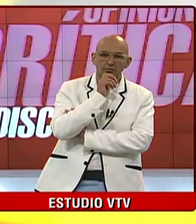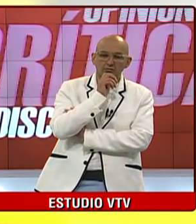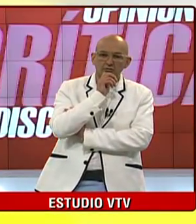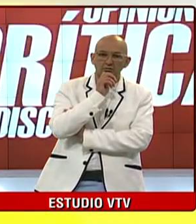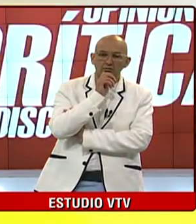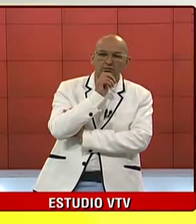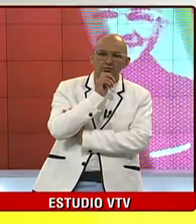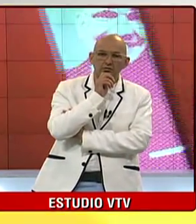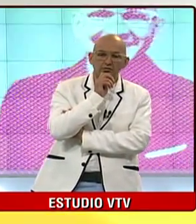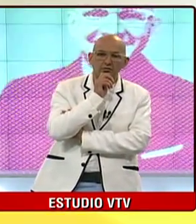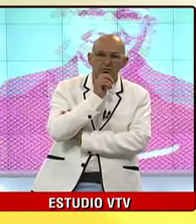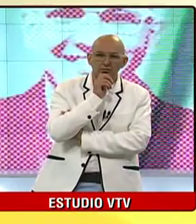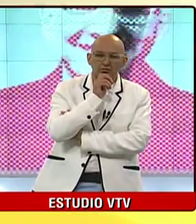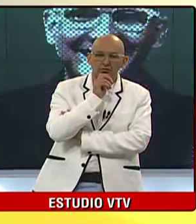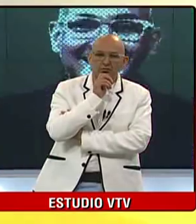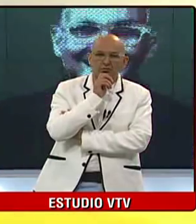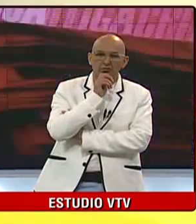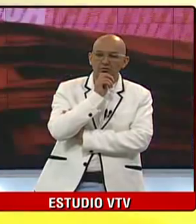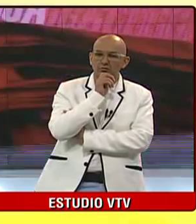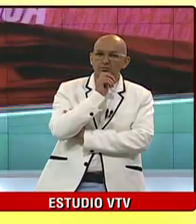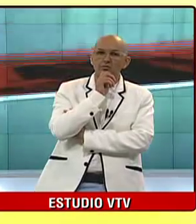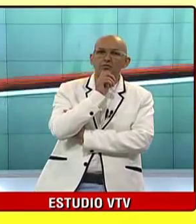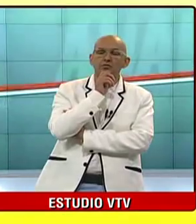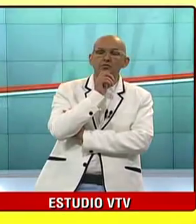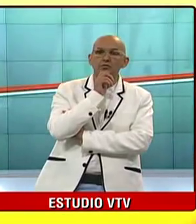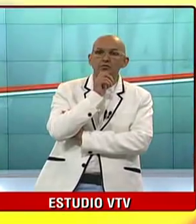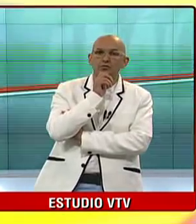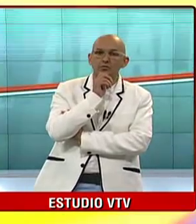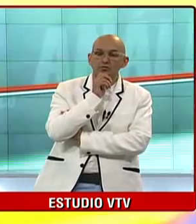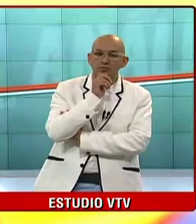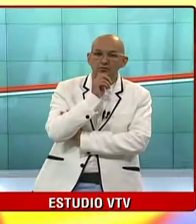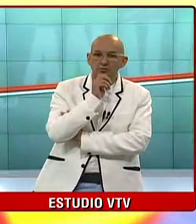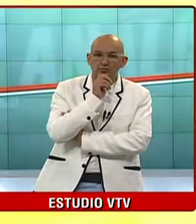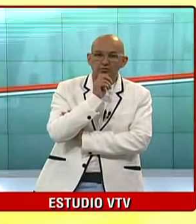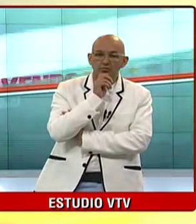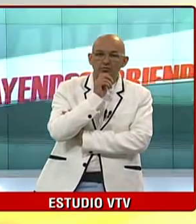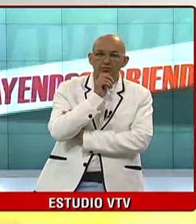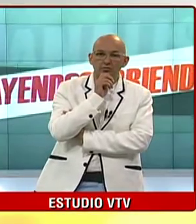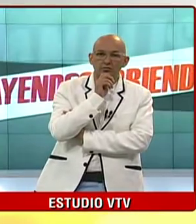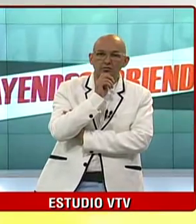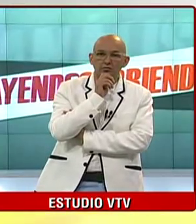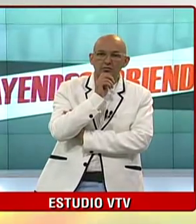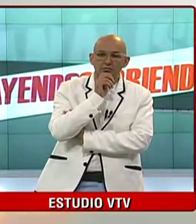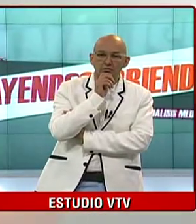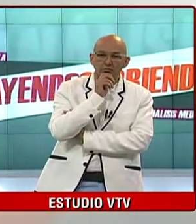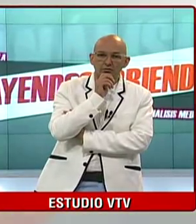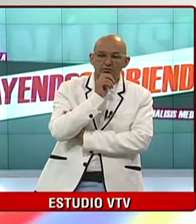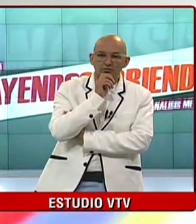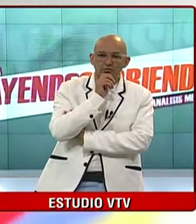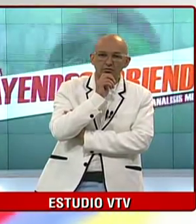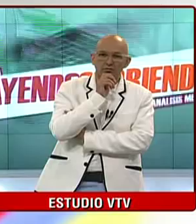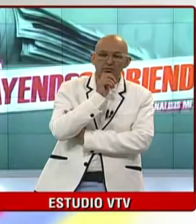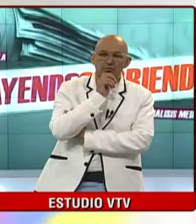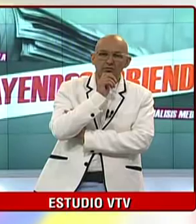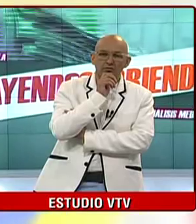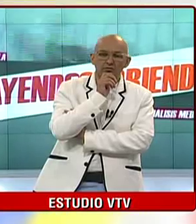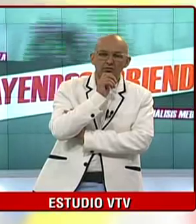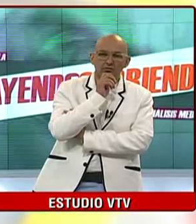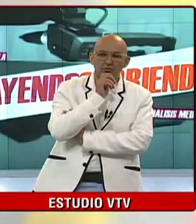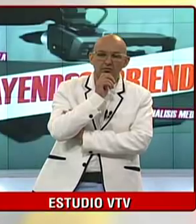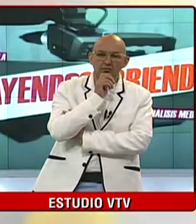va a dar una lección histórica a la derecha venezolana. Estoy seguro de